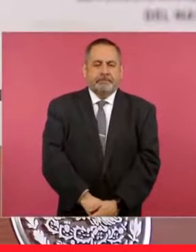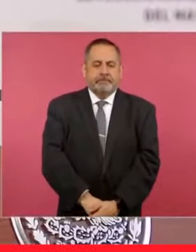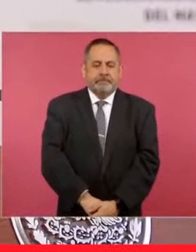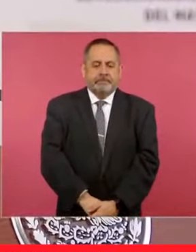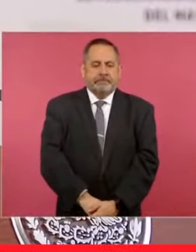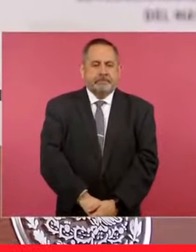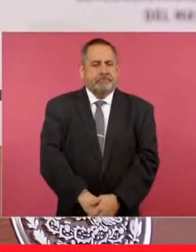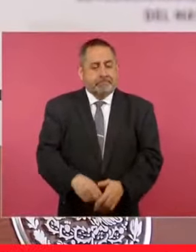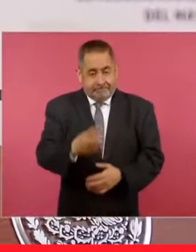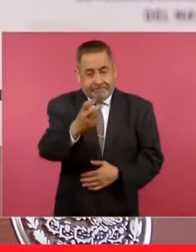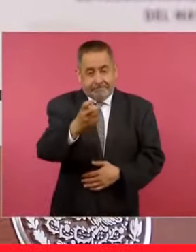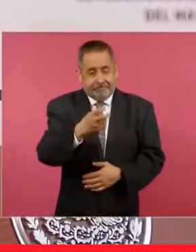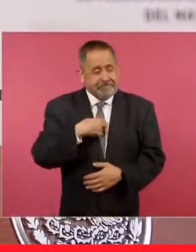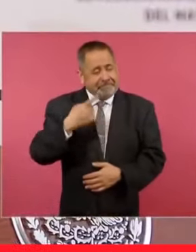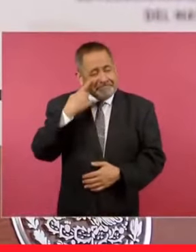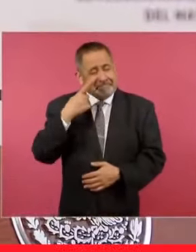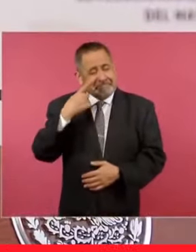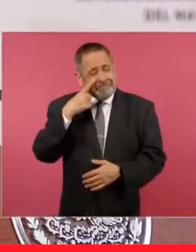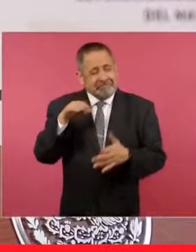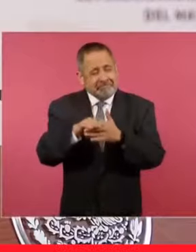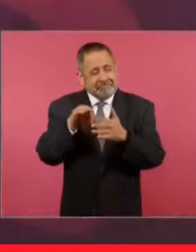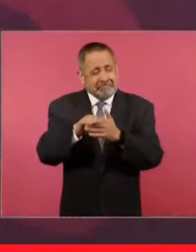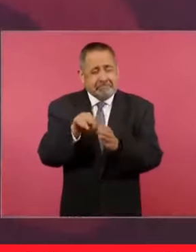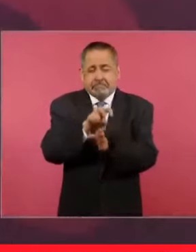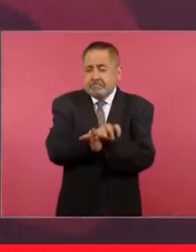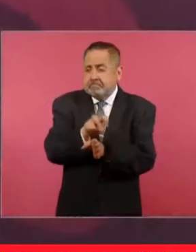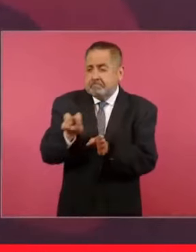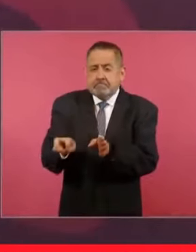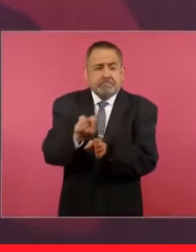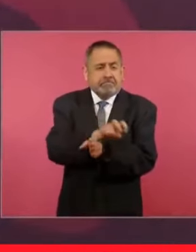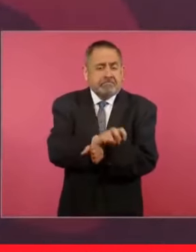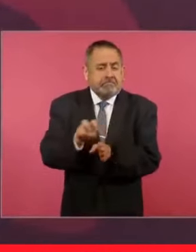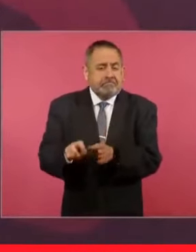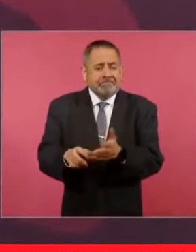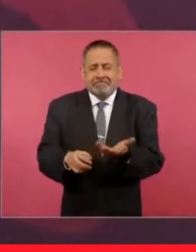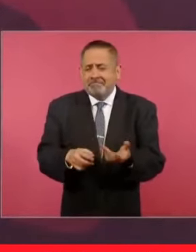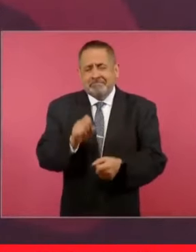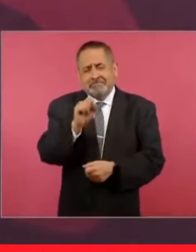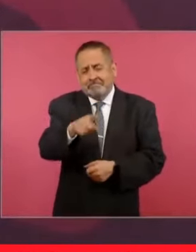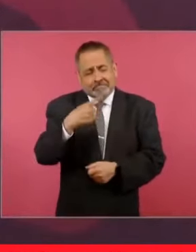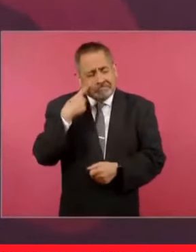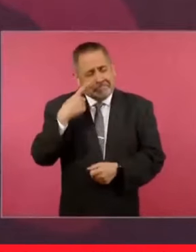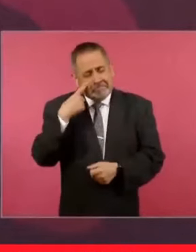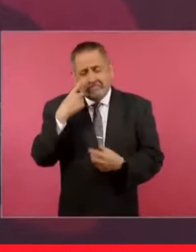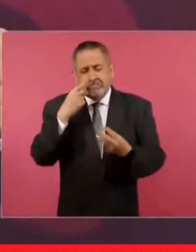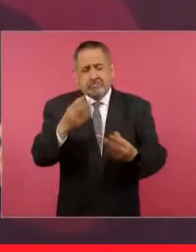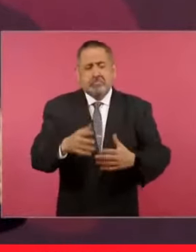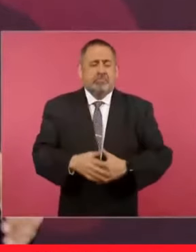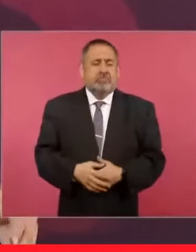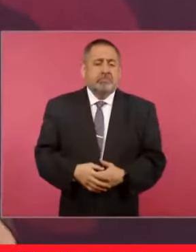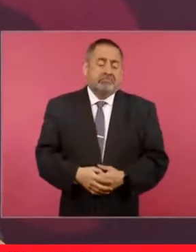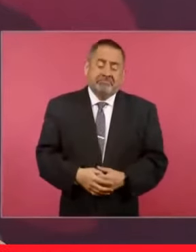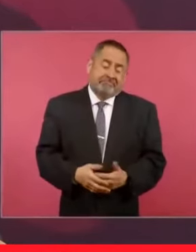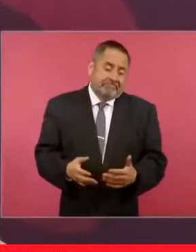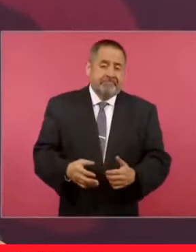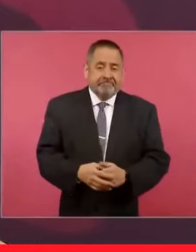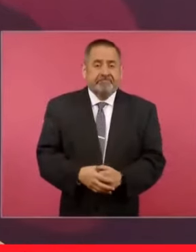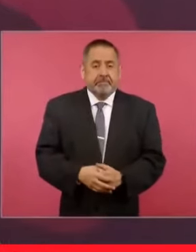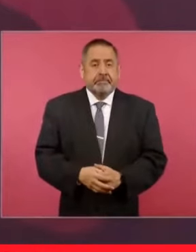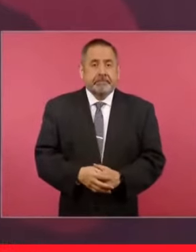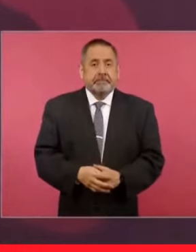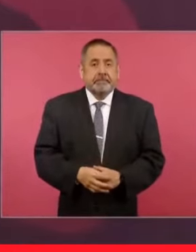frecuente eso en la historia eh gente que